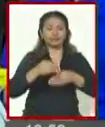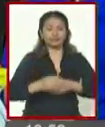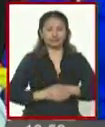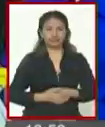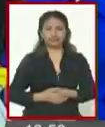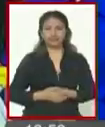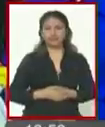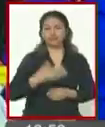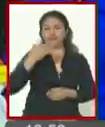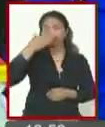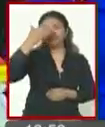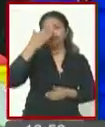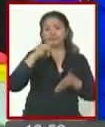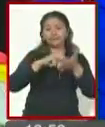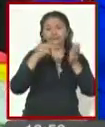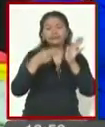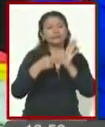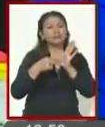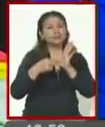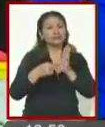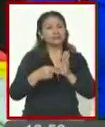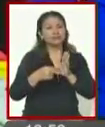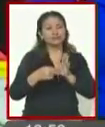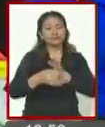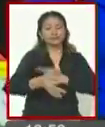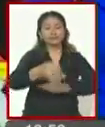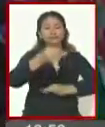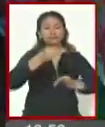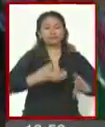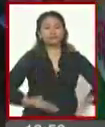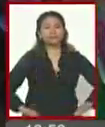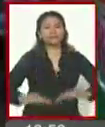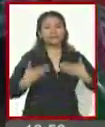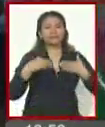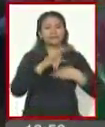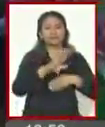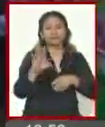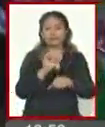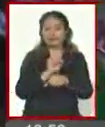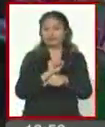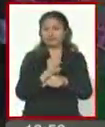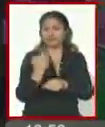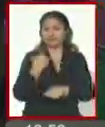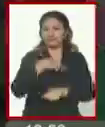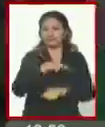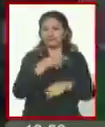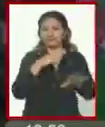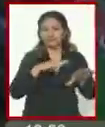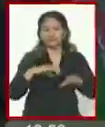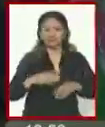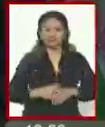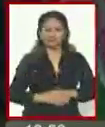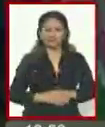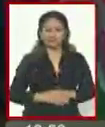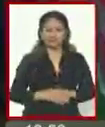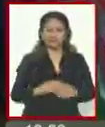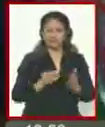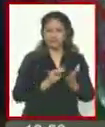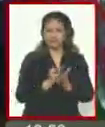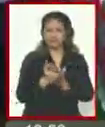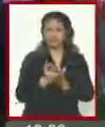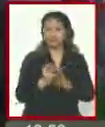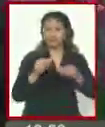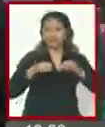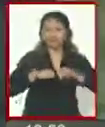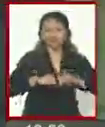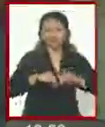vienen. Talibán significa un emblema que uno da su vida por su trabajo, que nosotros lo hemos hecho. Y la verdad,